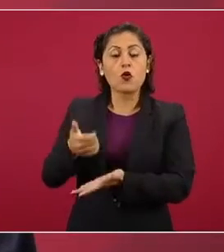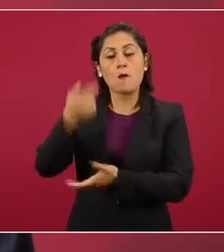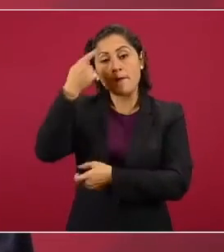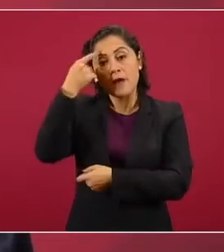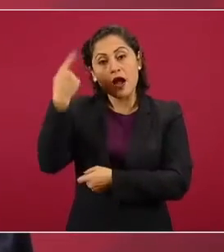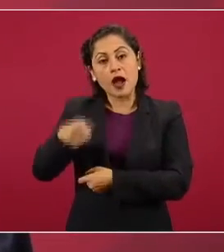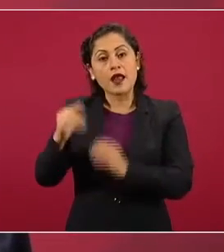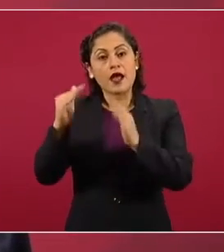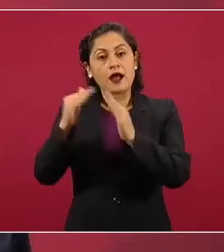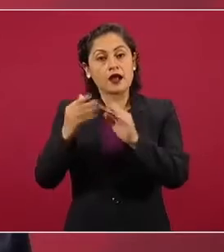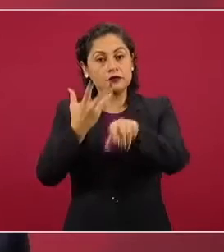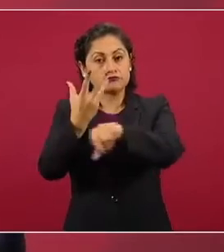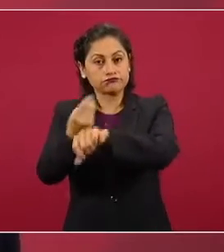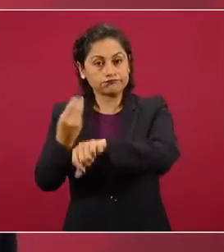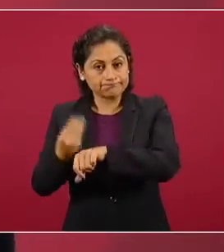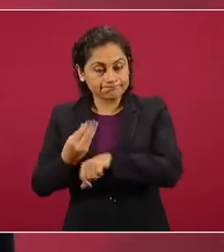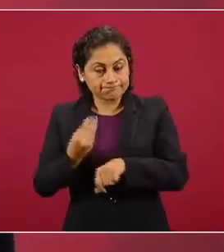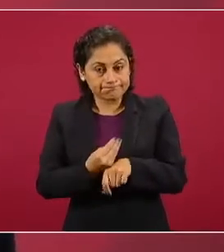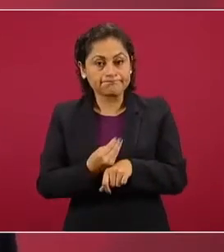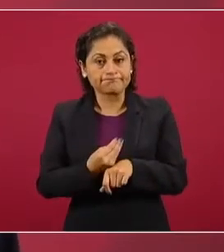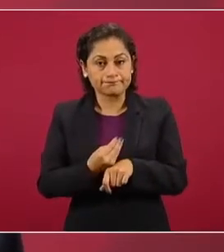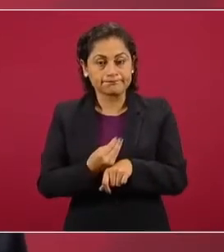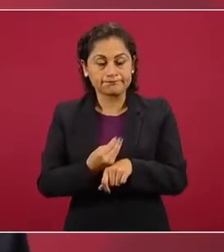regreso, y luego